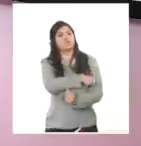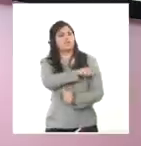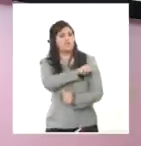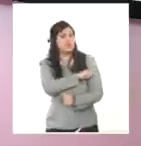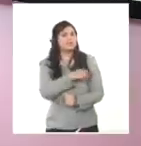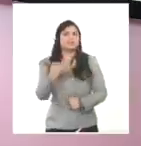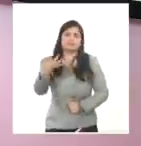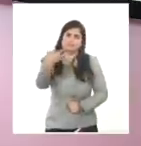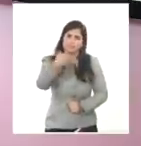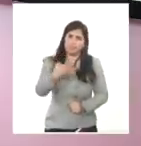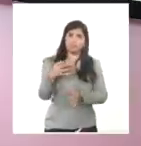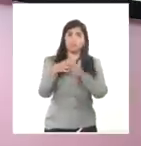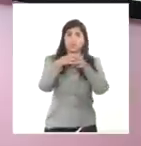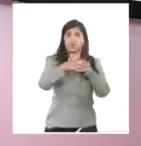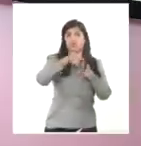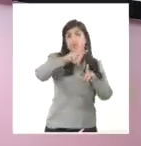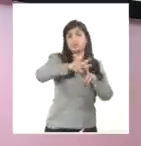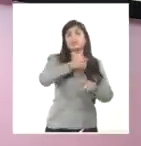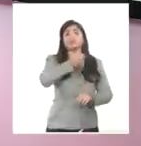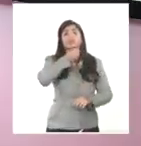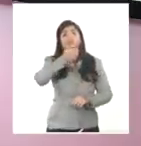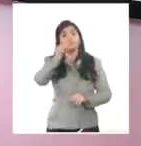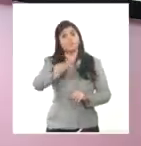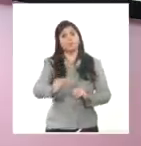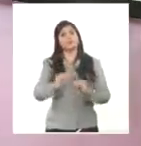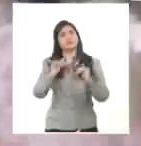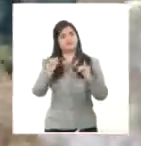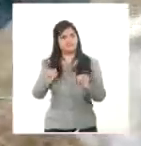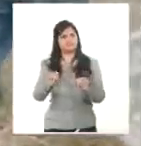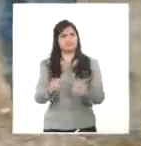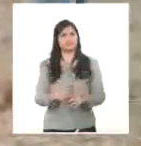prensa y nos ofrece valoraciones en el siguiente reportaje.